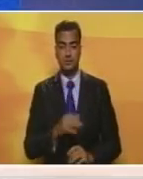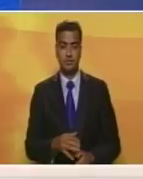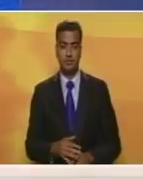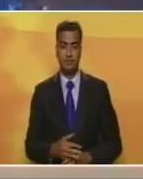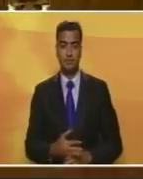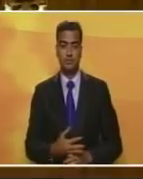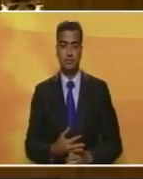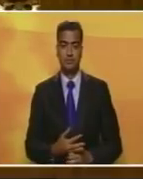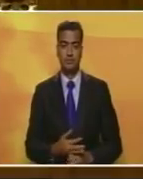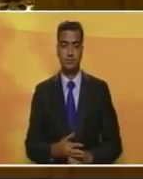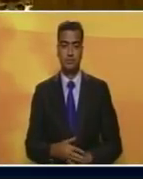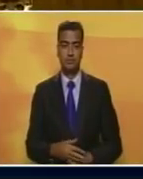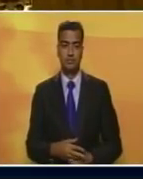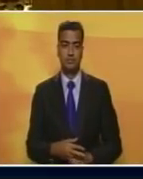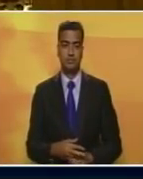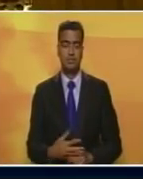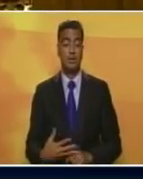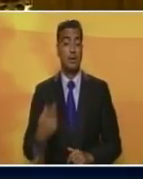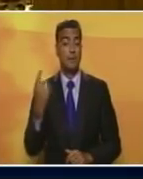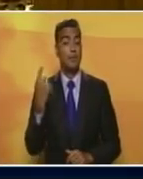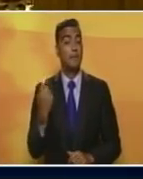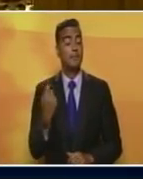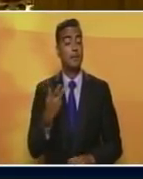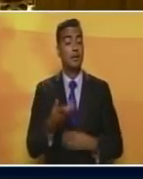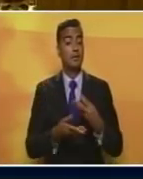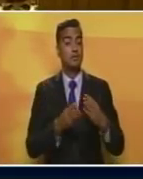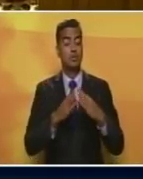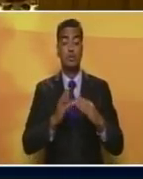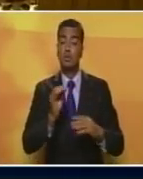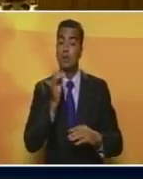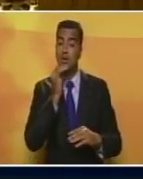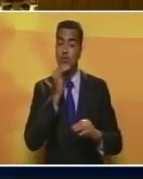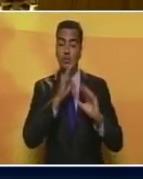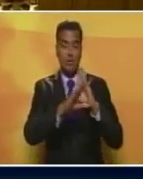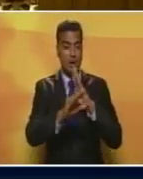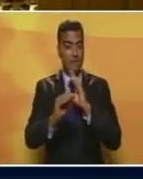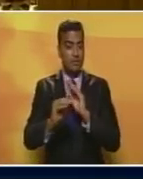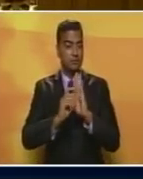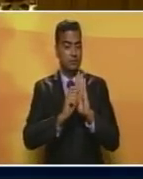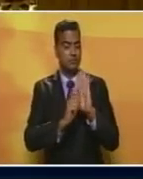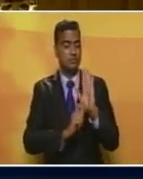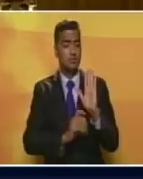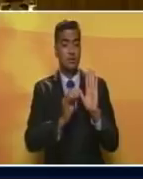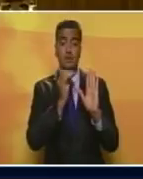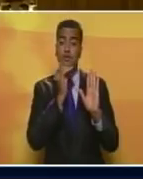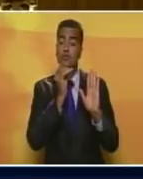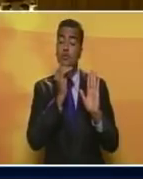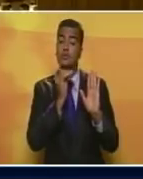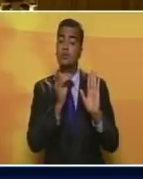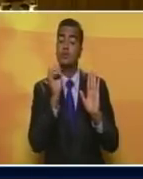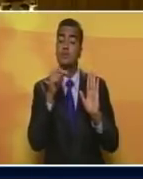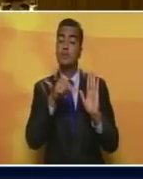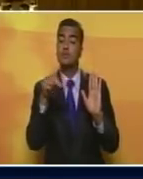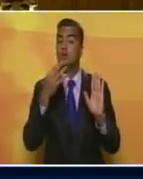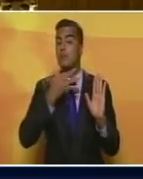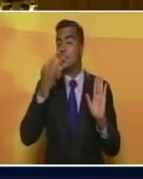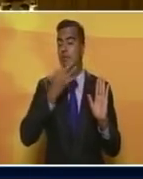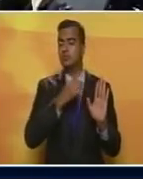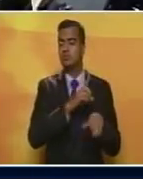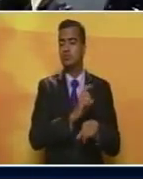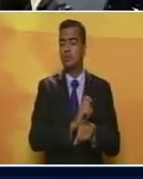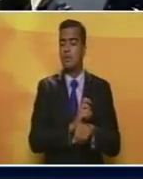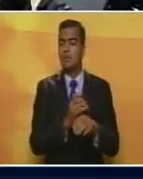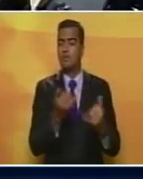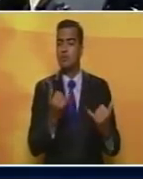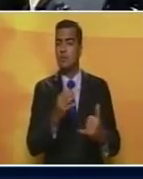Asamblea Nacional que investiga los hechos del fallecimiento del exfuncionario del CICPC, Oscar Pérez, informó que el caso fue presentado en